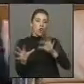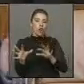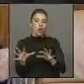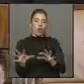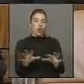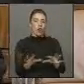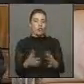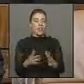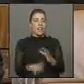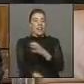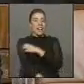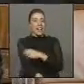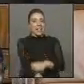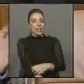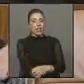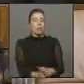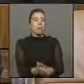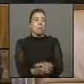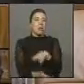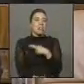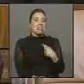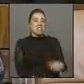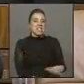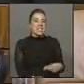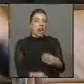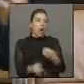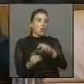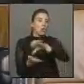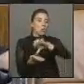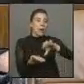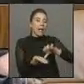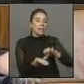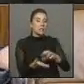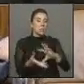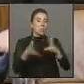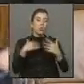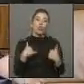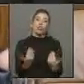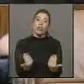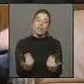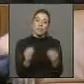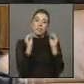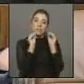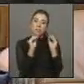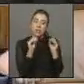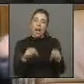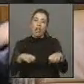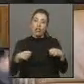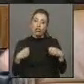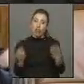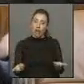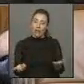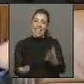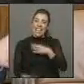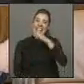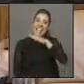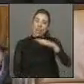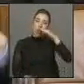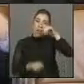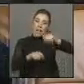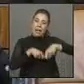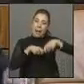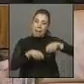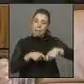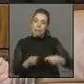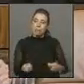de la región a China o a otros países del mundo. Pero para eso necesitamos capacitar a nuestros jóvenes, que los hijos de los campesinos,